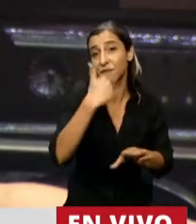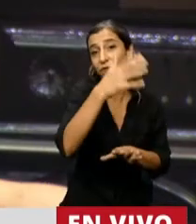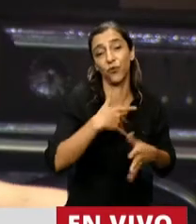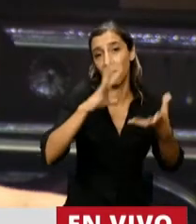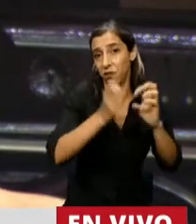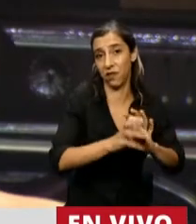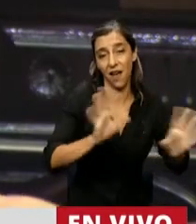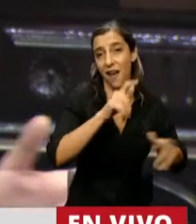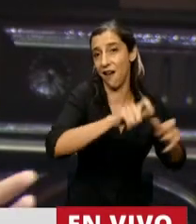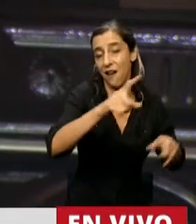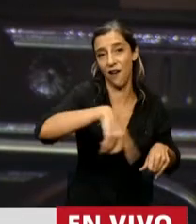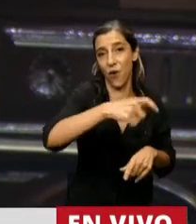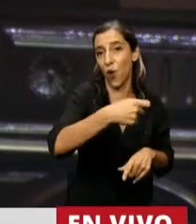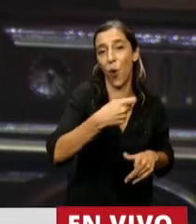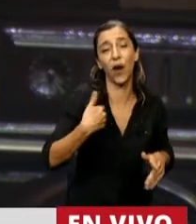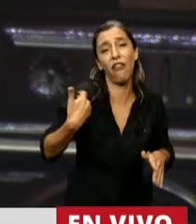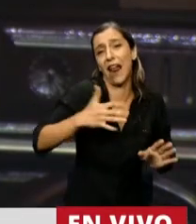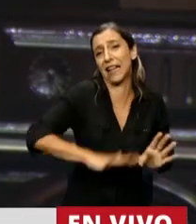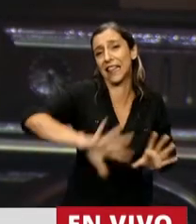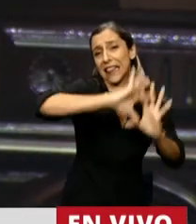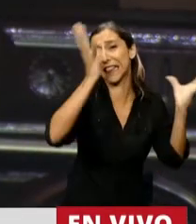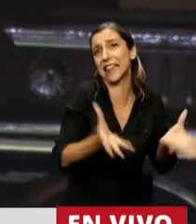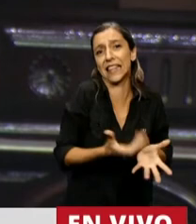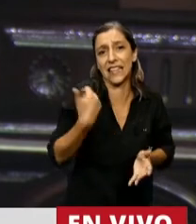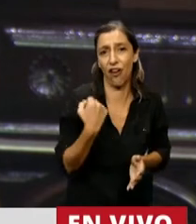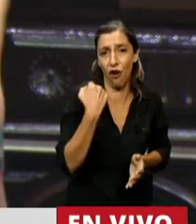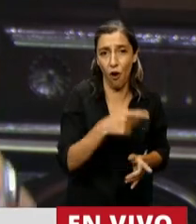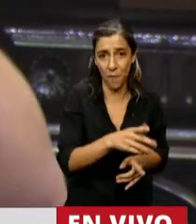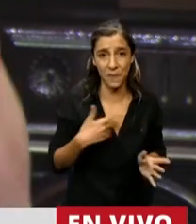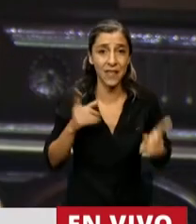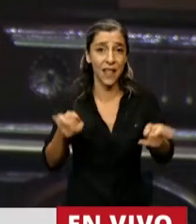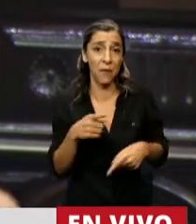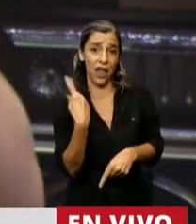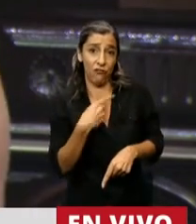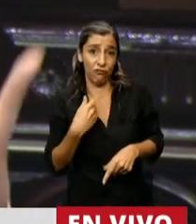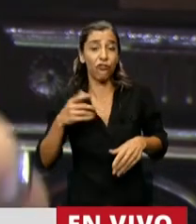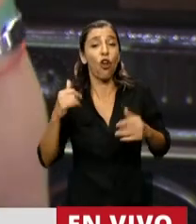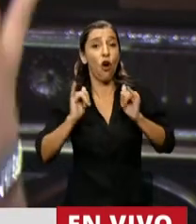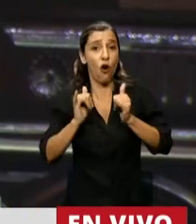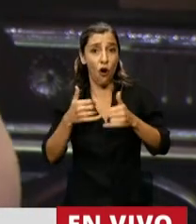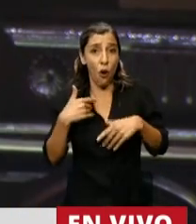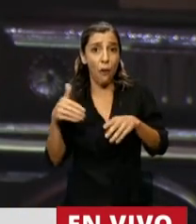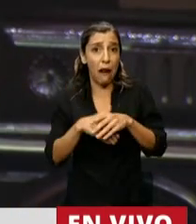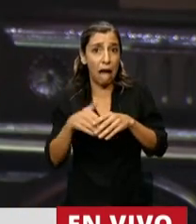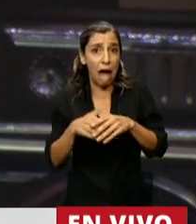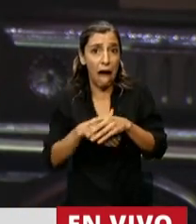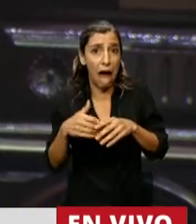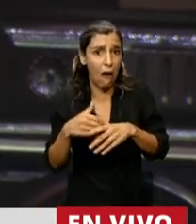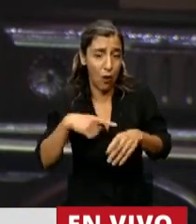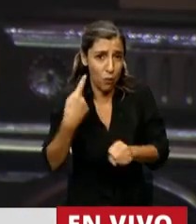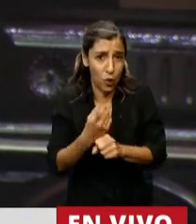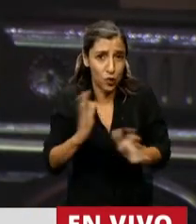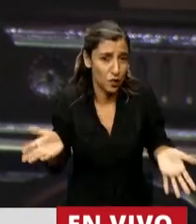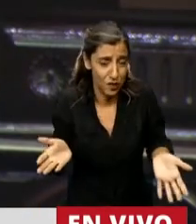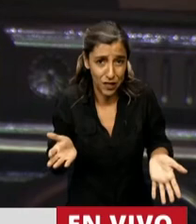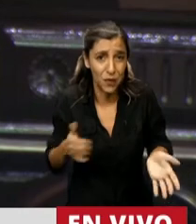los jóvenes, señor presidente, algún día nos vamos a jubilar. Y la verdad es que si seguimos ahorrando con la plata de las cajas previsionales,